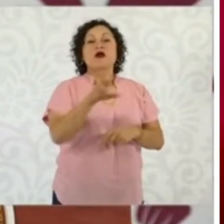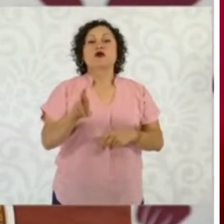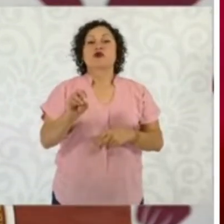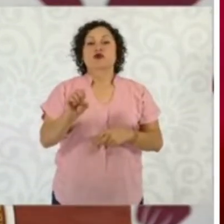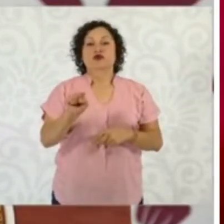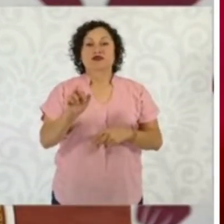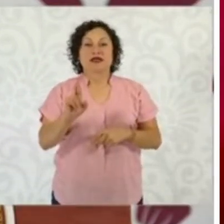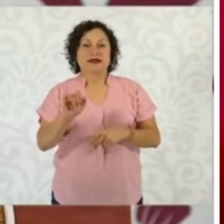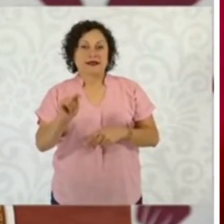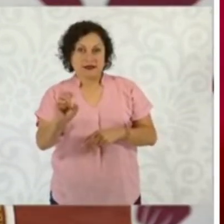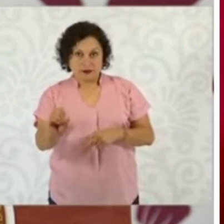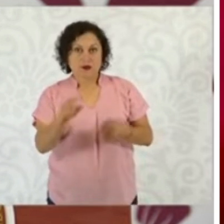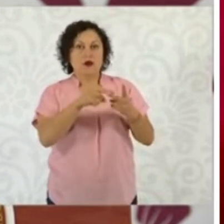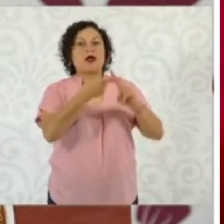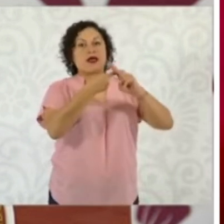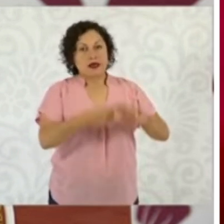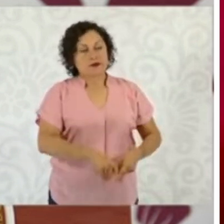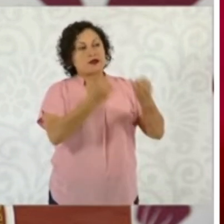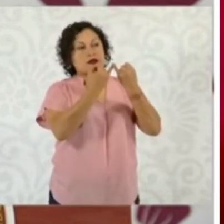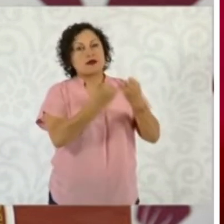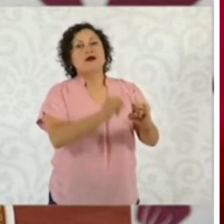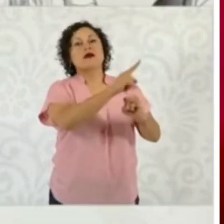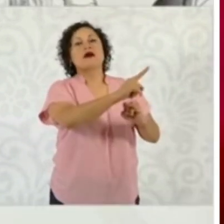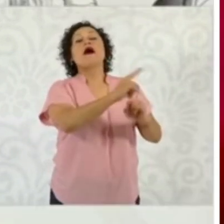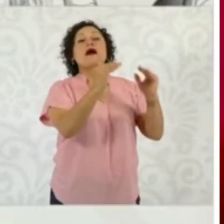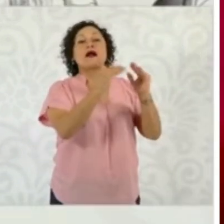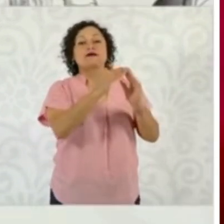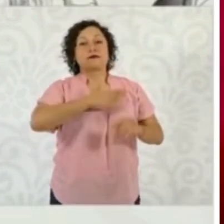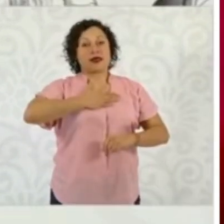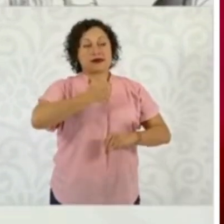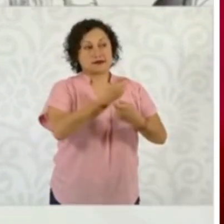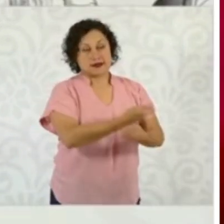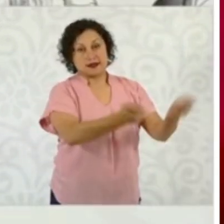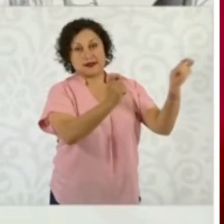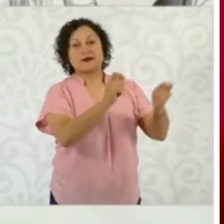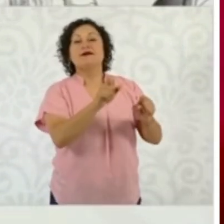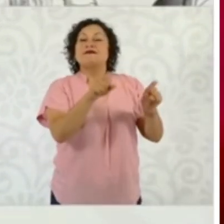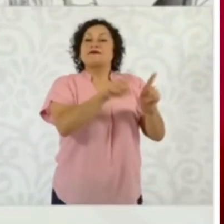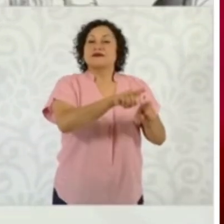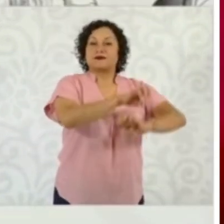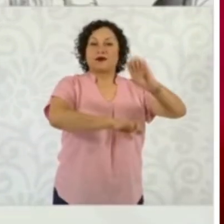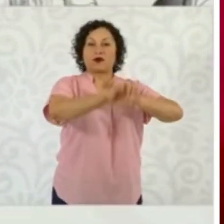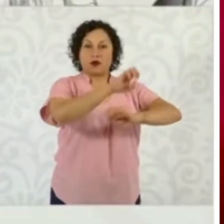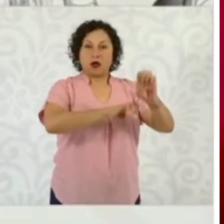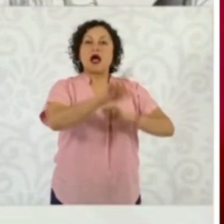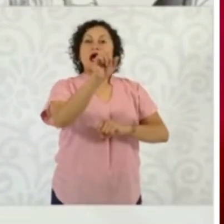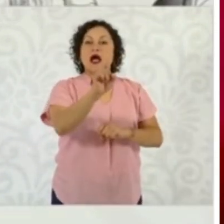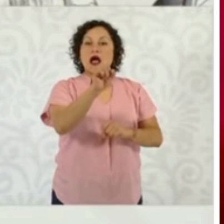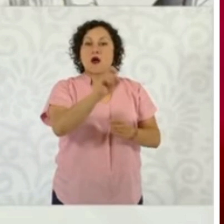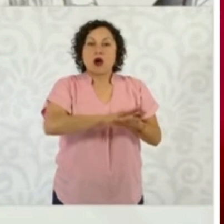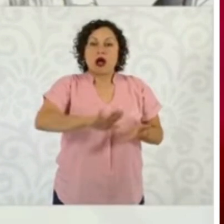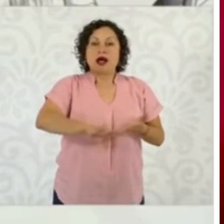donde iniciamos el programa de vivienda para el bienestar, y también ahí anunciamos la planta desaladora de agua que se va a hacer para llevar agua